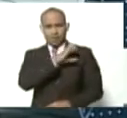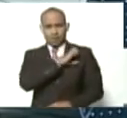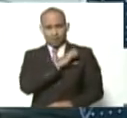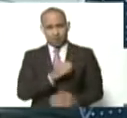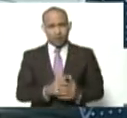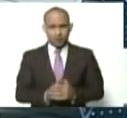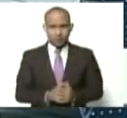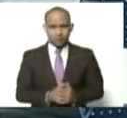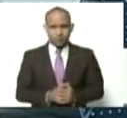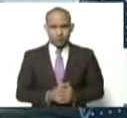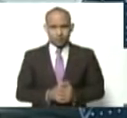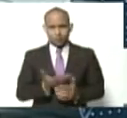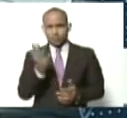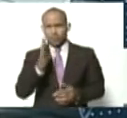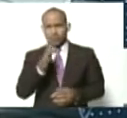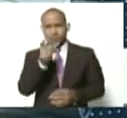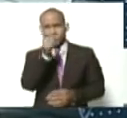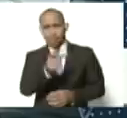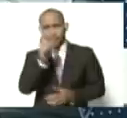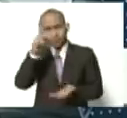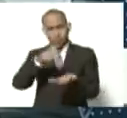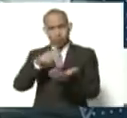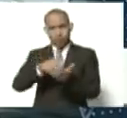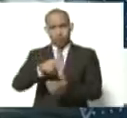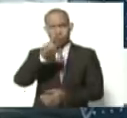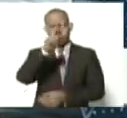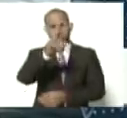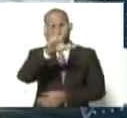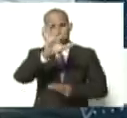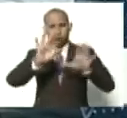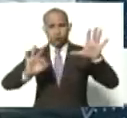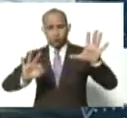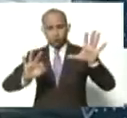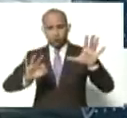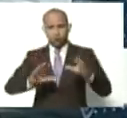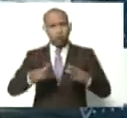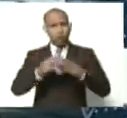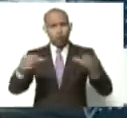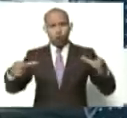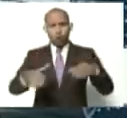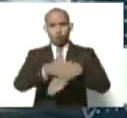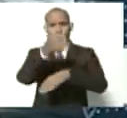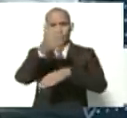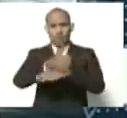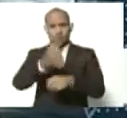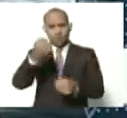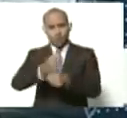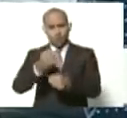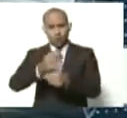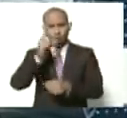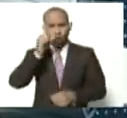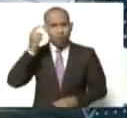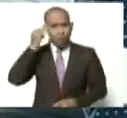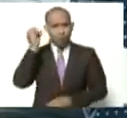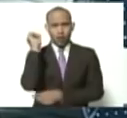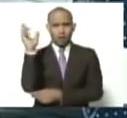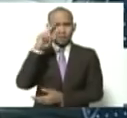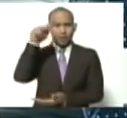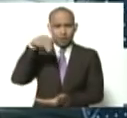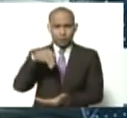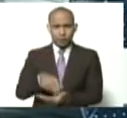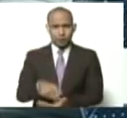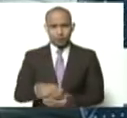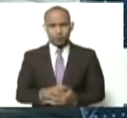encontrábamos 258 diputadas y diputados, toda la Junta Directiva, las trabajadoras y trabajadores de la